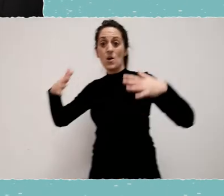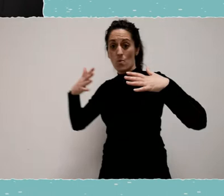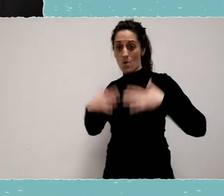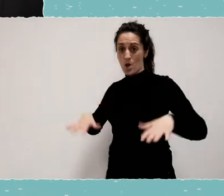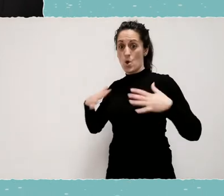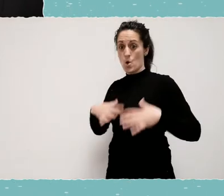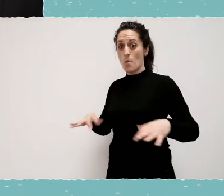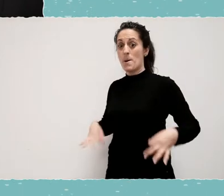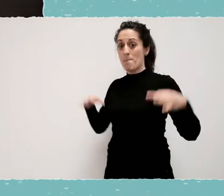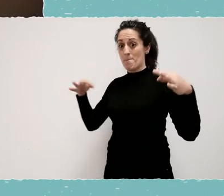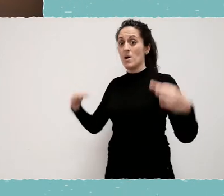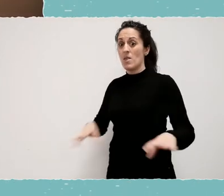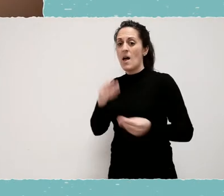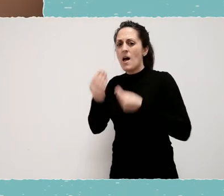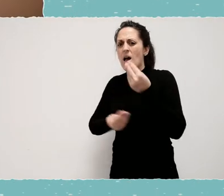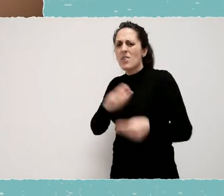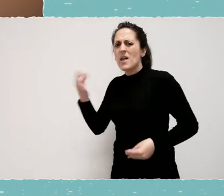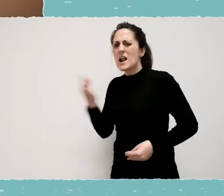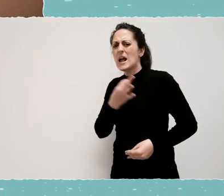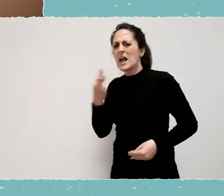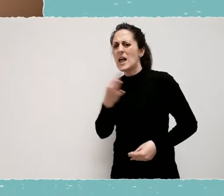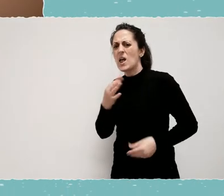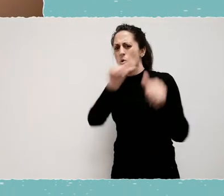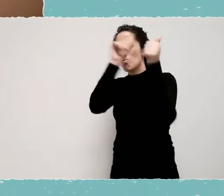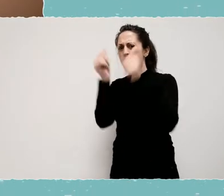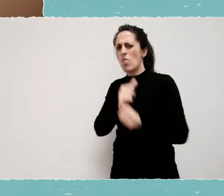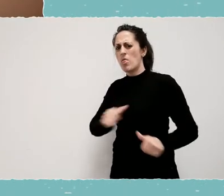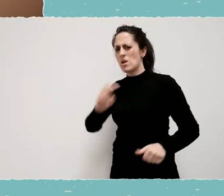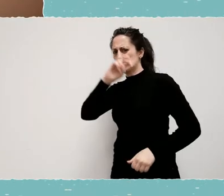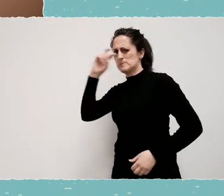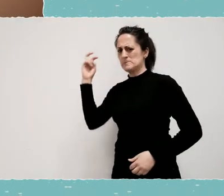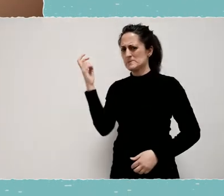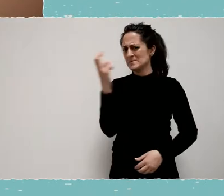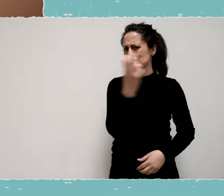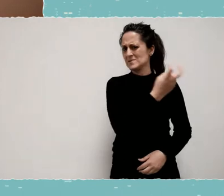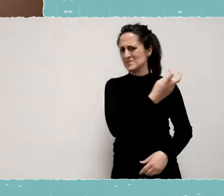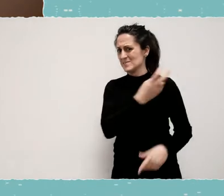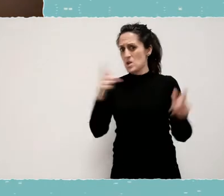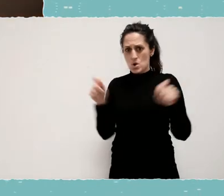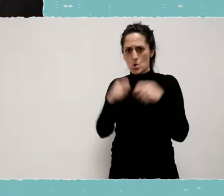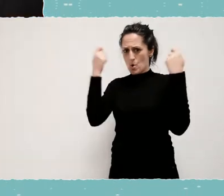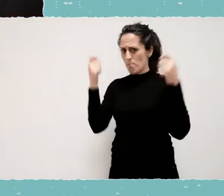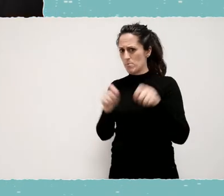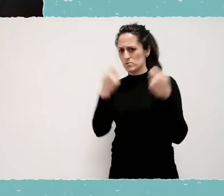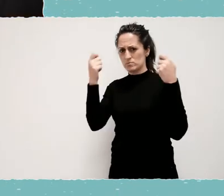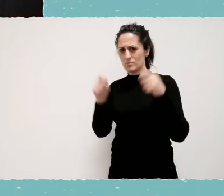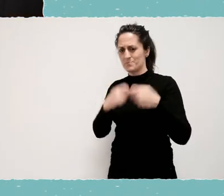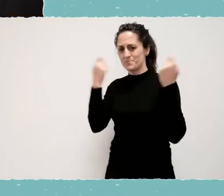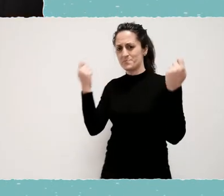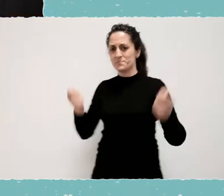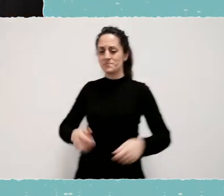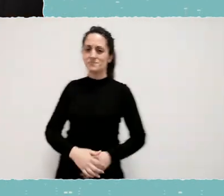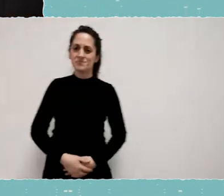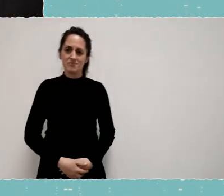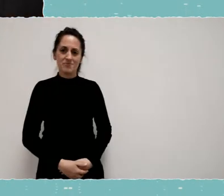E coa roupa da princesa fixo miles de modelos. Combinou capas con sayas e rachou nas polo medio.